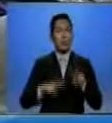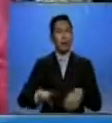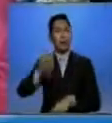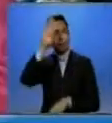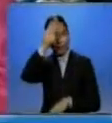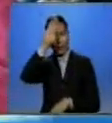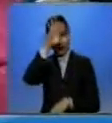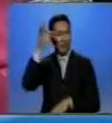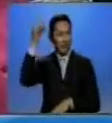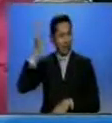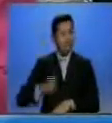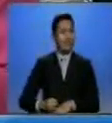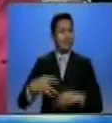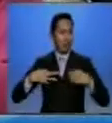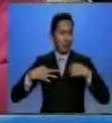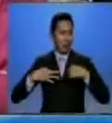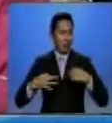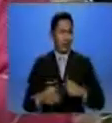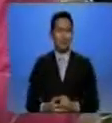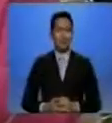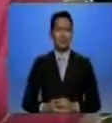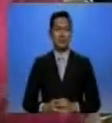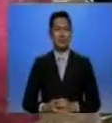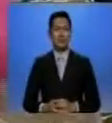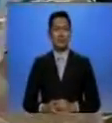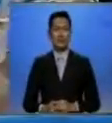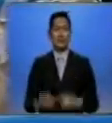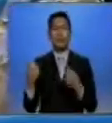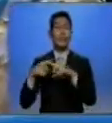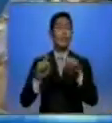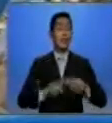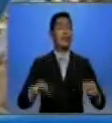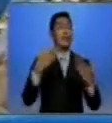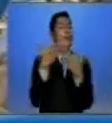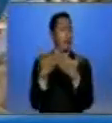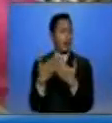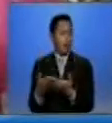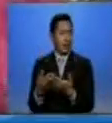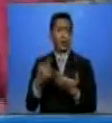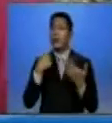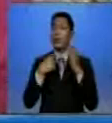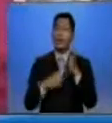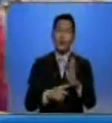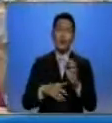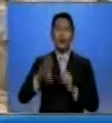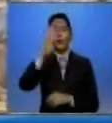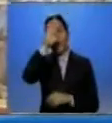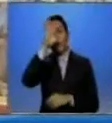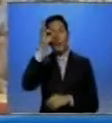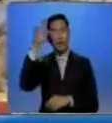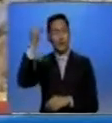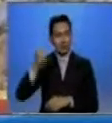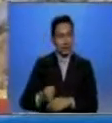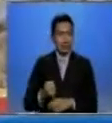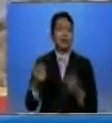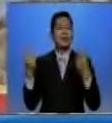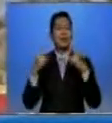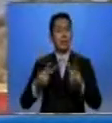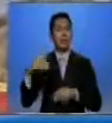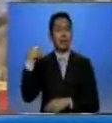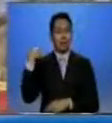Francisco. Últimamente se les está atendiendo con otros modelitos, como es el caso del franciscano, como también tenemos aquí